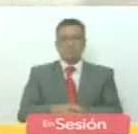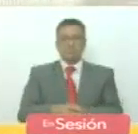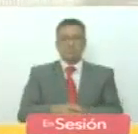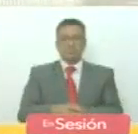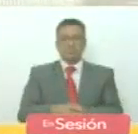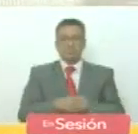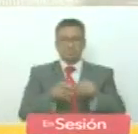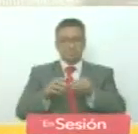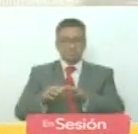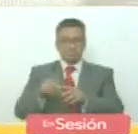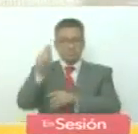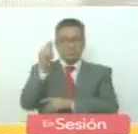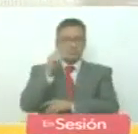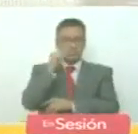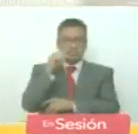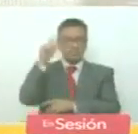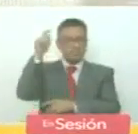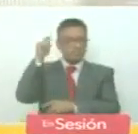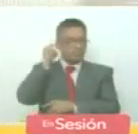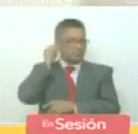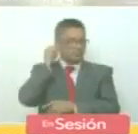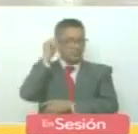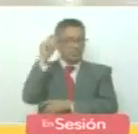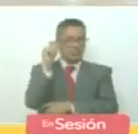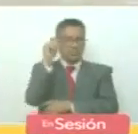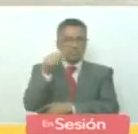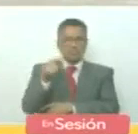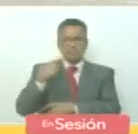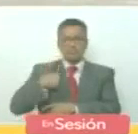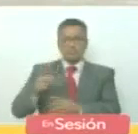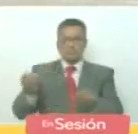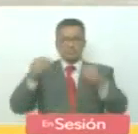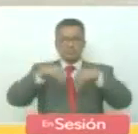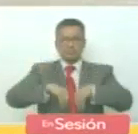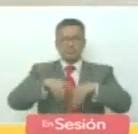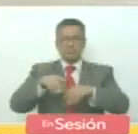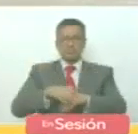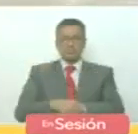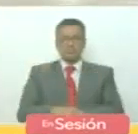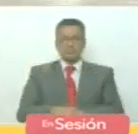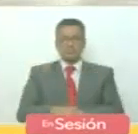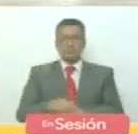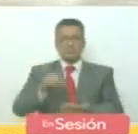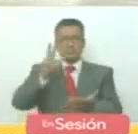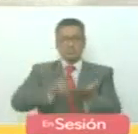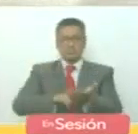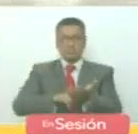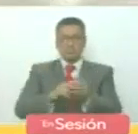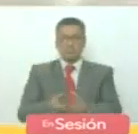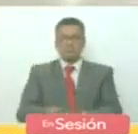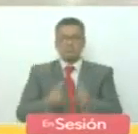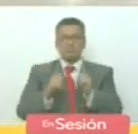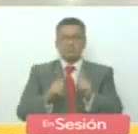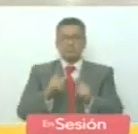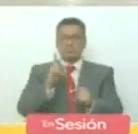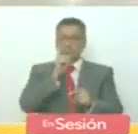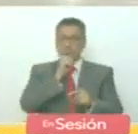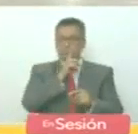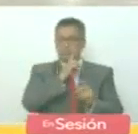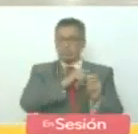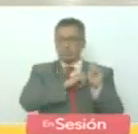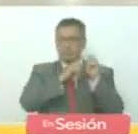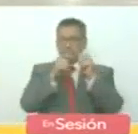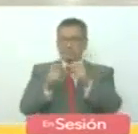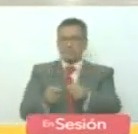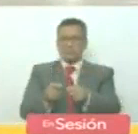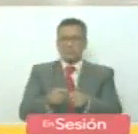Las ciudadanas diputadas y los ciudadanos diputados que estén de acuerdo en aprobar la autorización del nombramiento